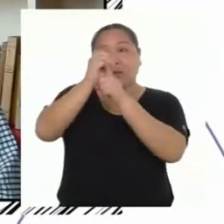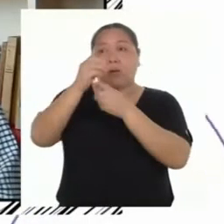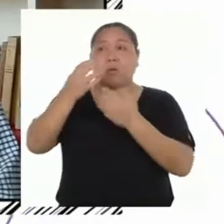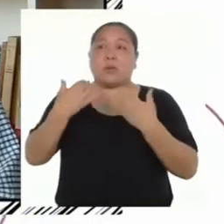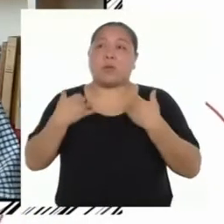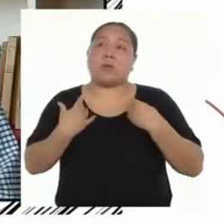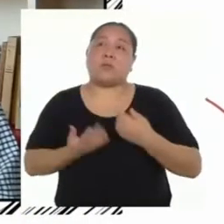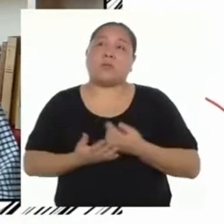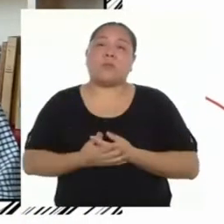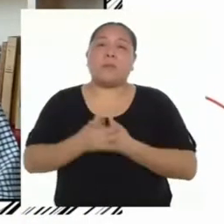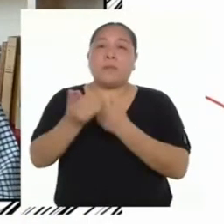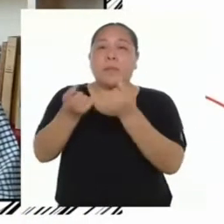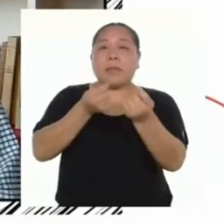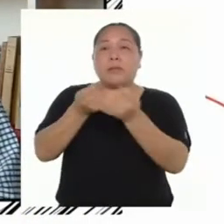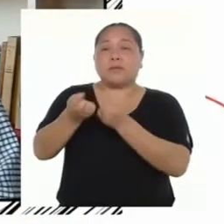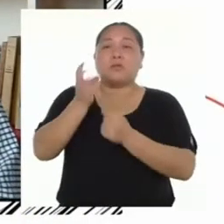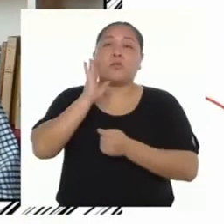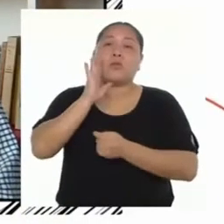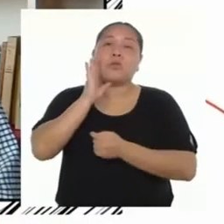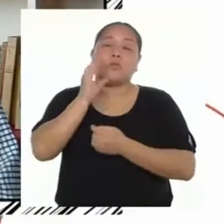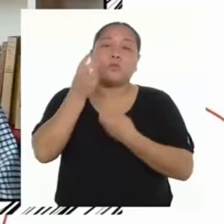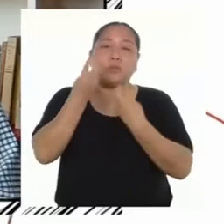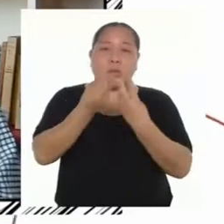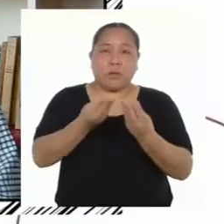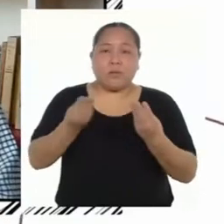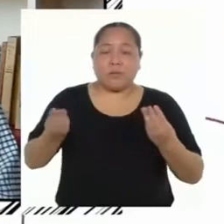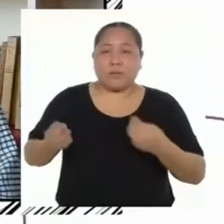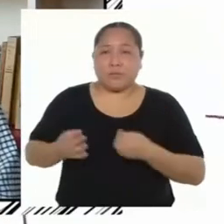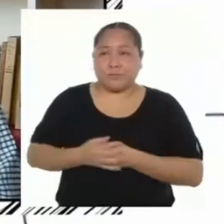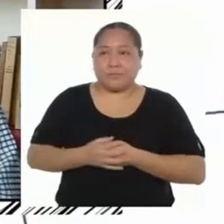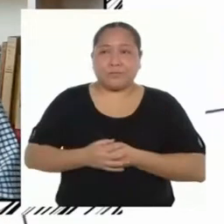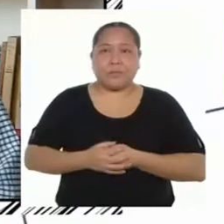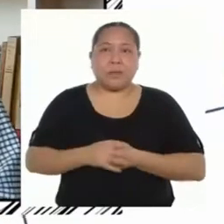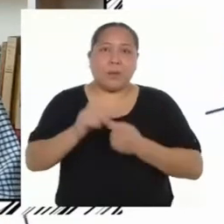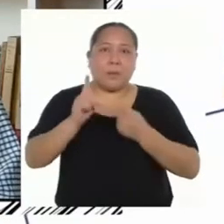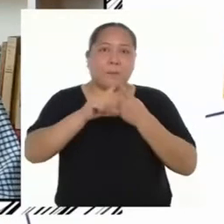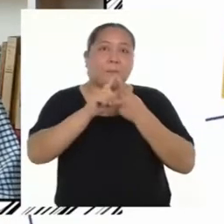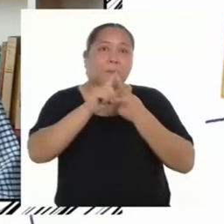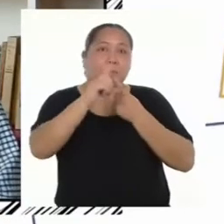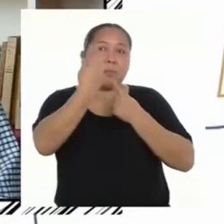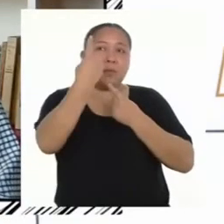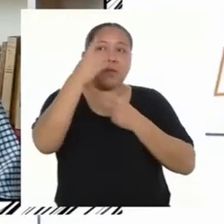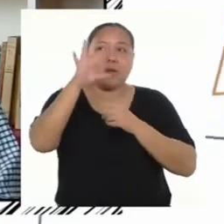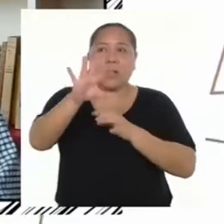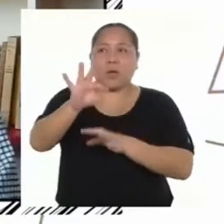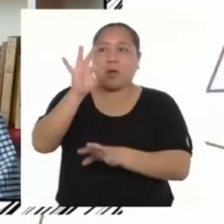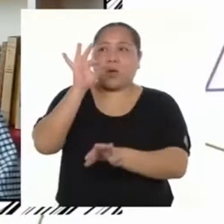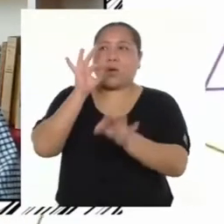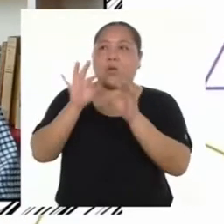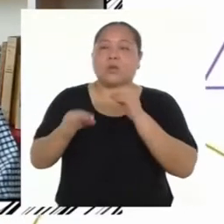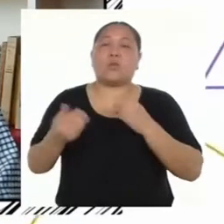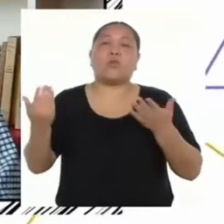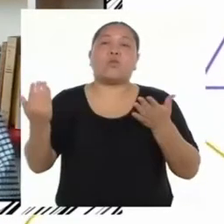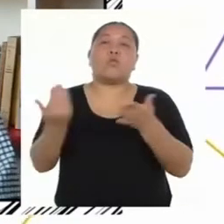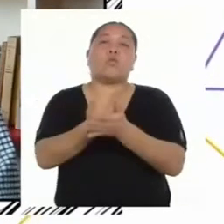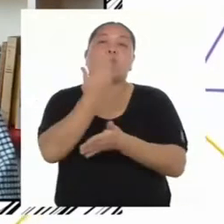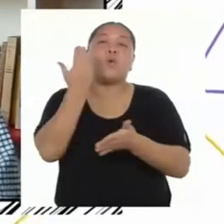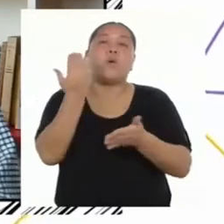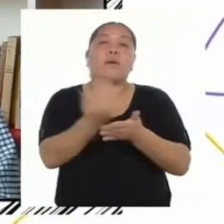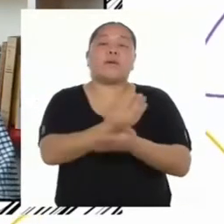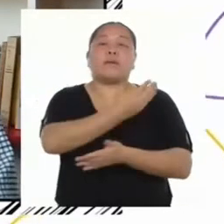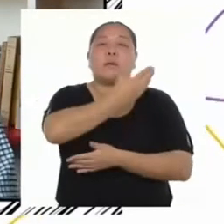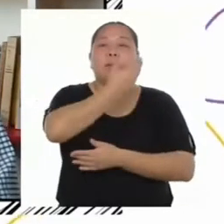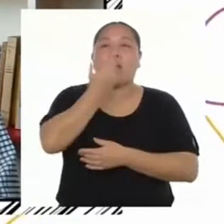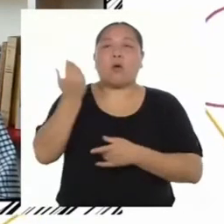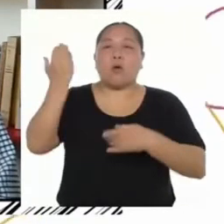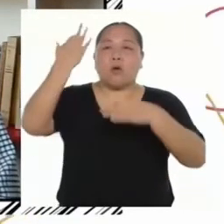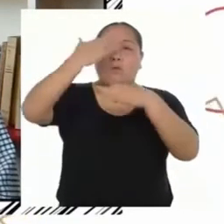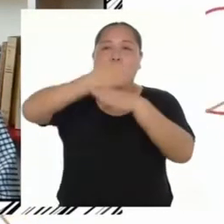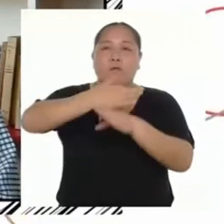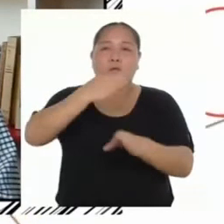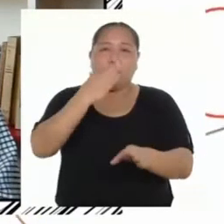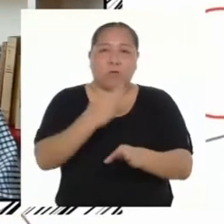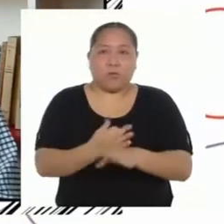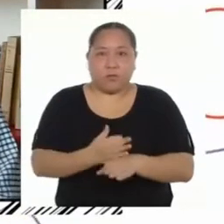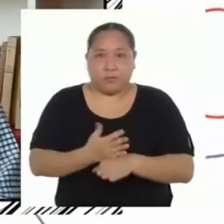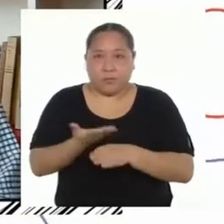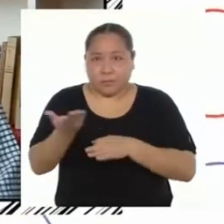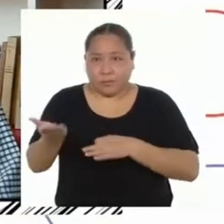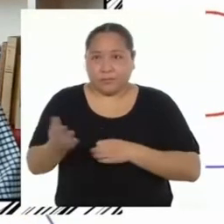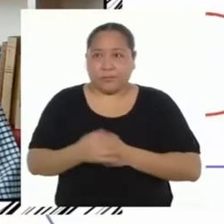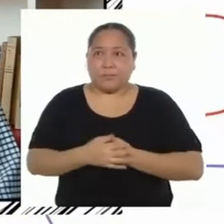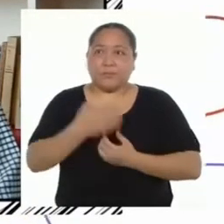con respecto a la gestión de los residuos. El primero es que tenemos que encontrar nuevas y mejores formas de